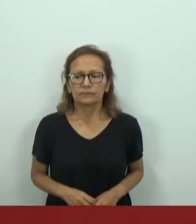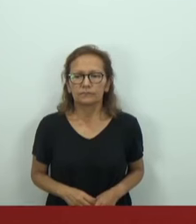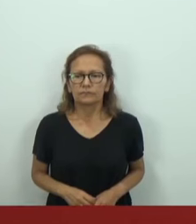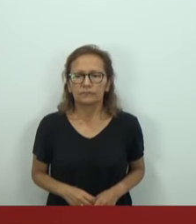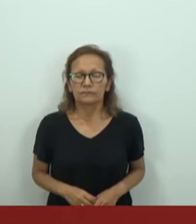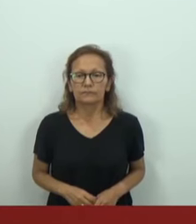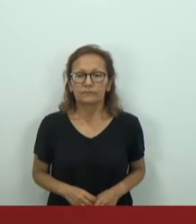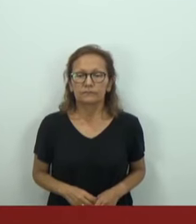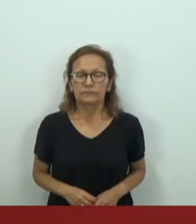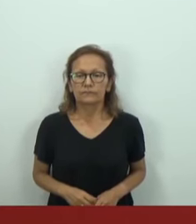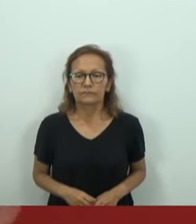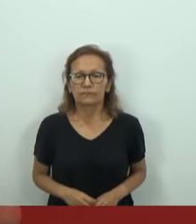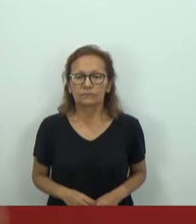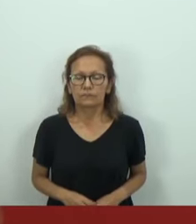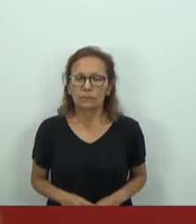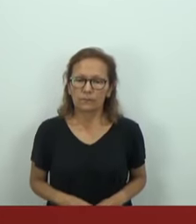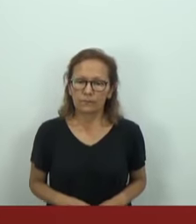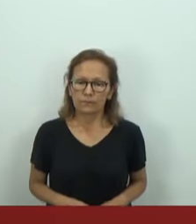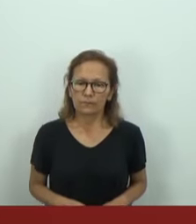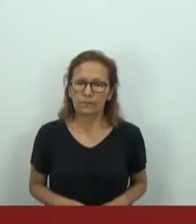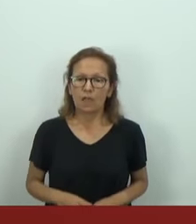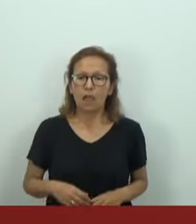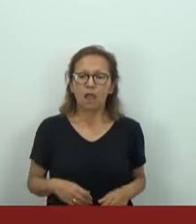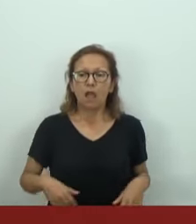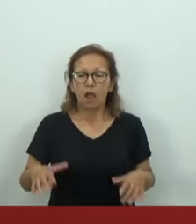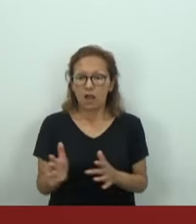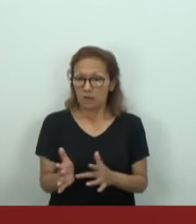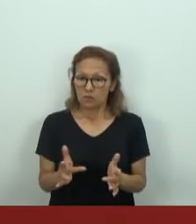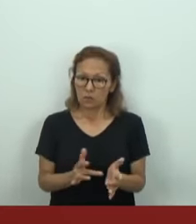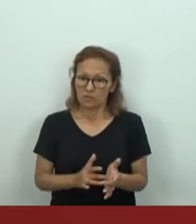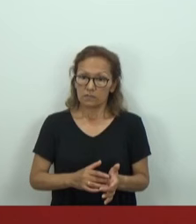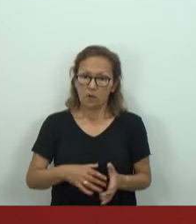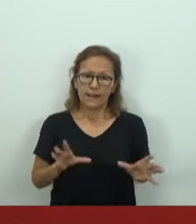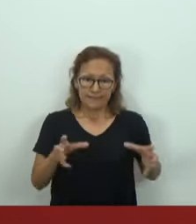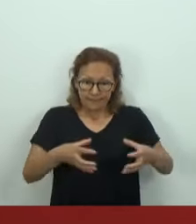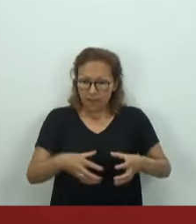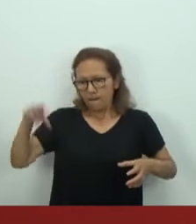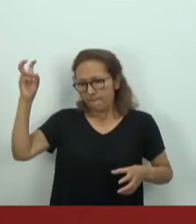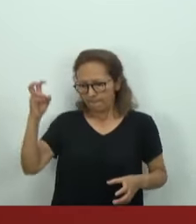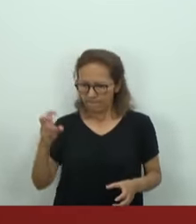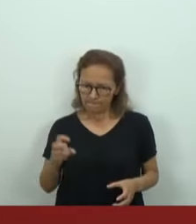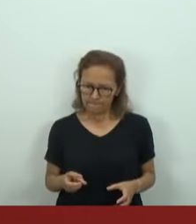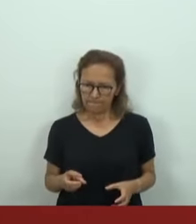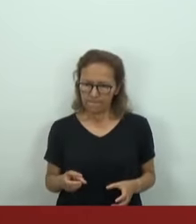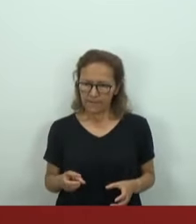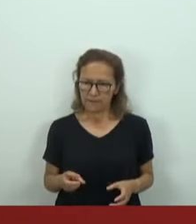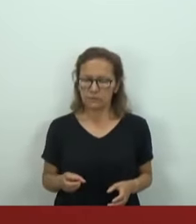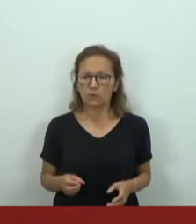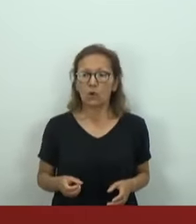Y cuando Jesucristo vino a la tierra, tienes que saber una cosa,